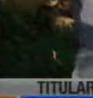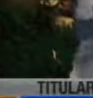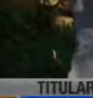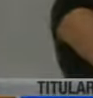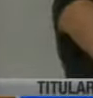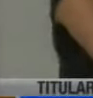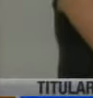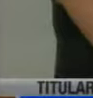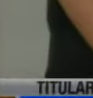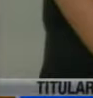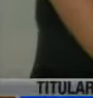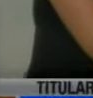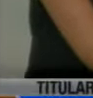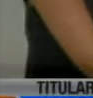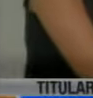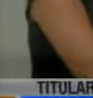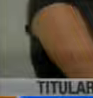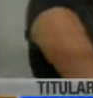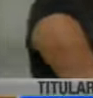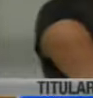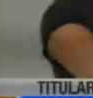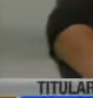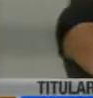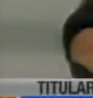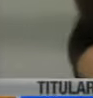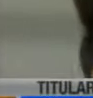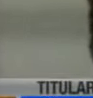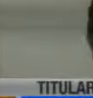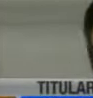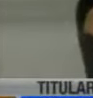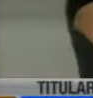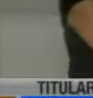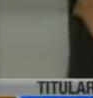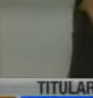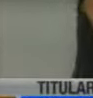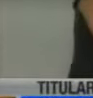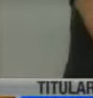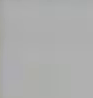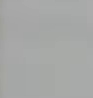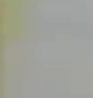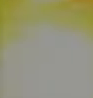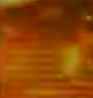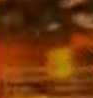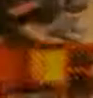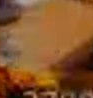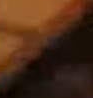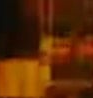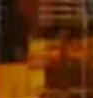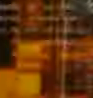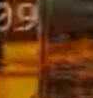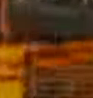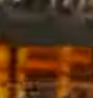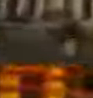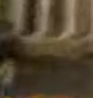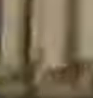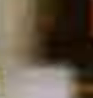Calle 13. Atrévete, te salte del closet, destápate, quítate el esmalte.